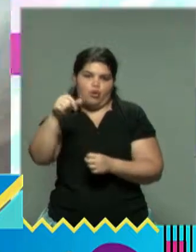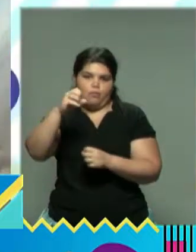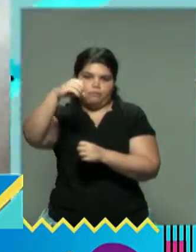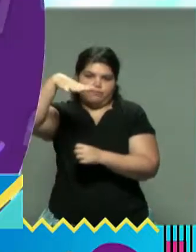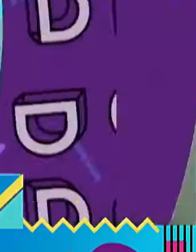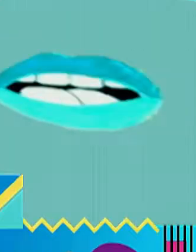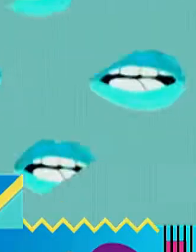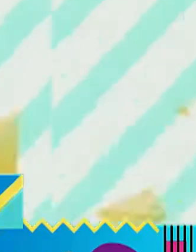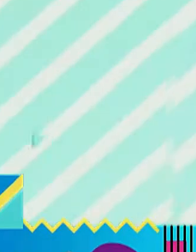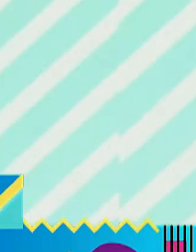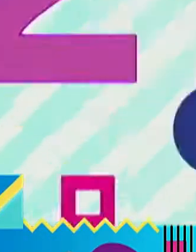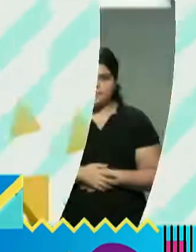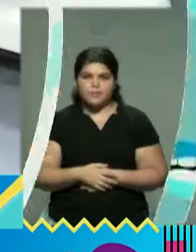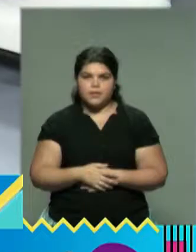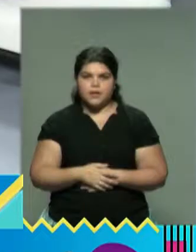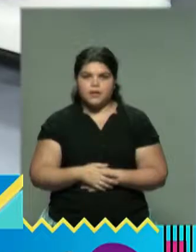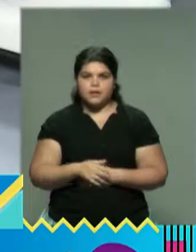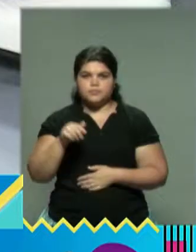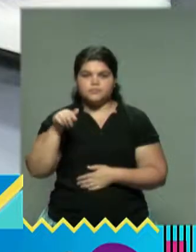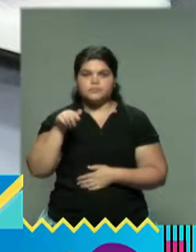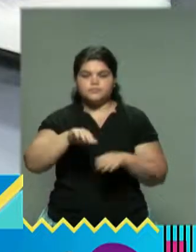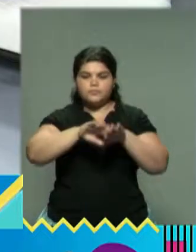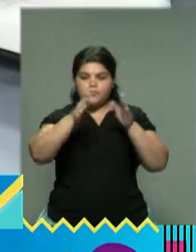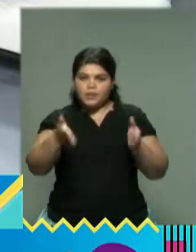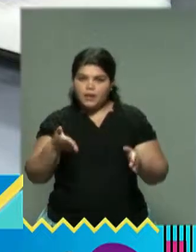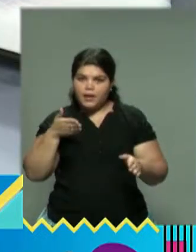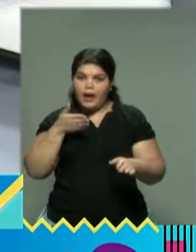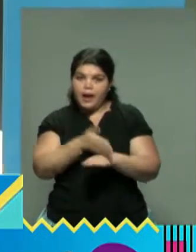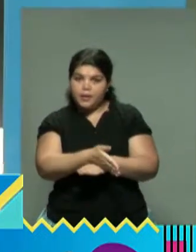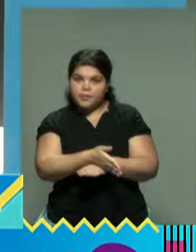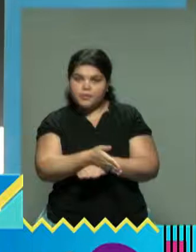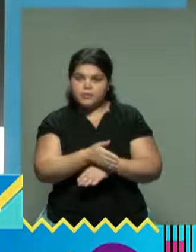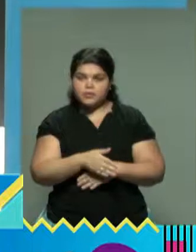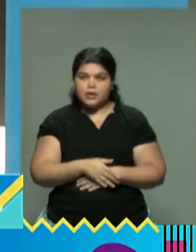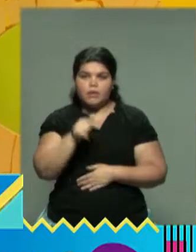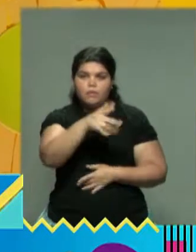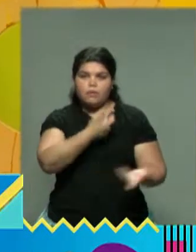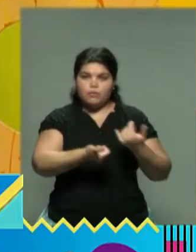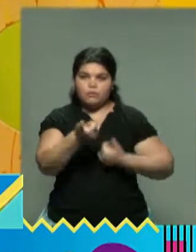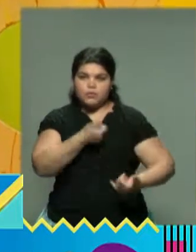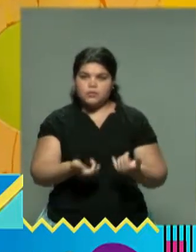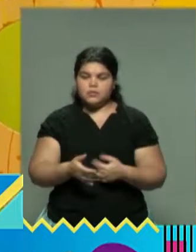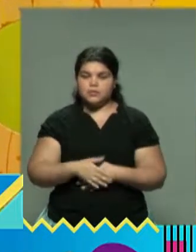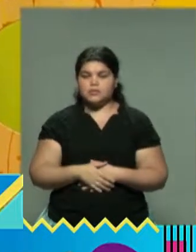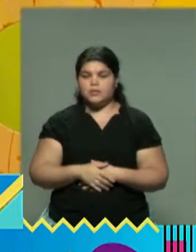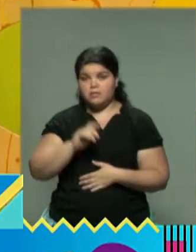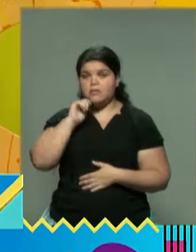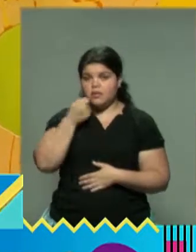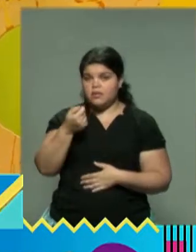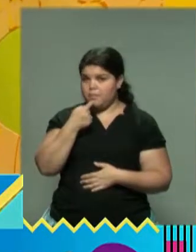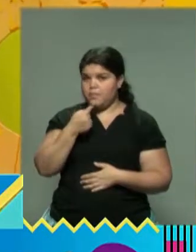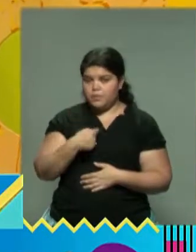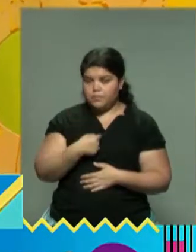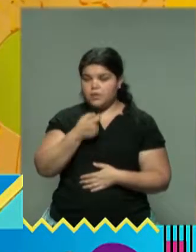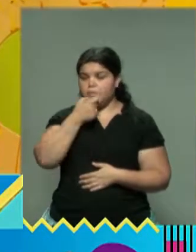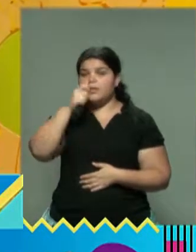el caso de la espeleología que nos hablabas, no como deporte en sí, sino... Sí, bueno, es buena la pregunta porque en realidad en